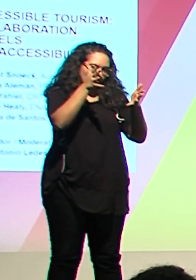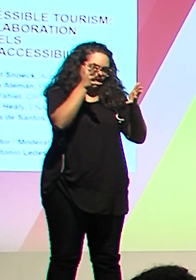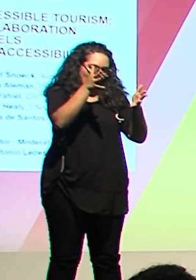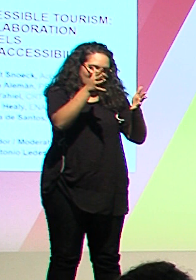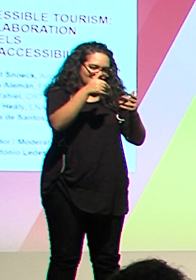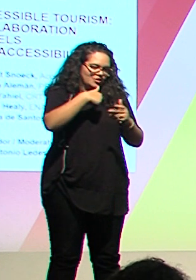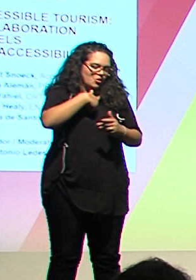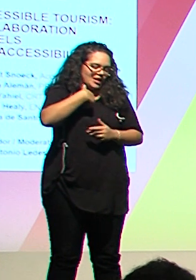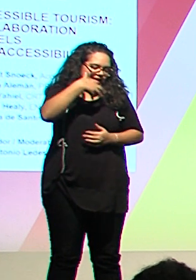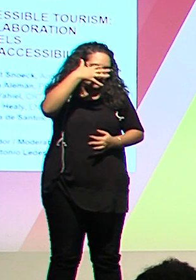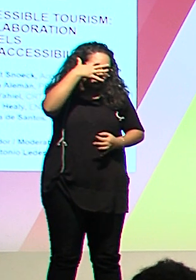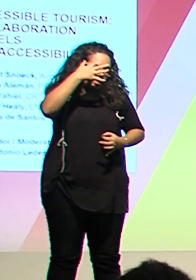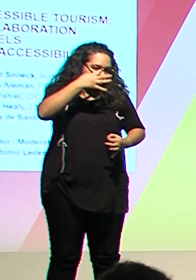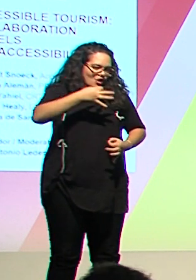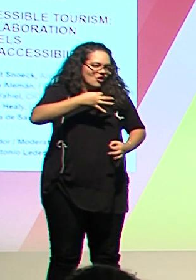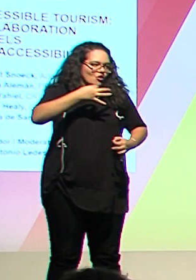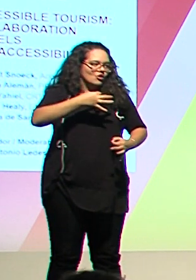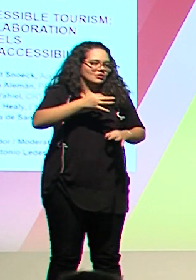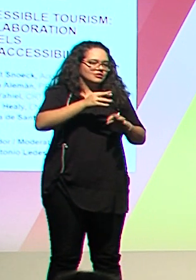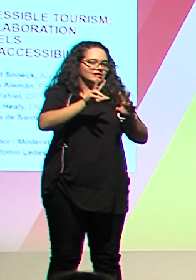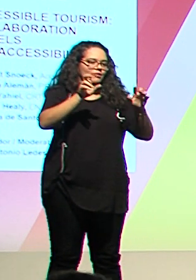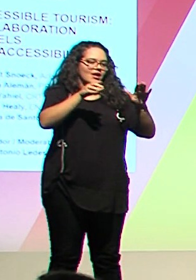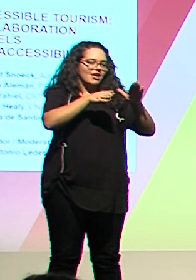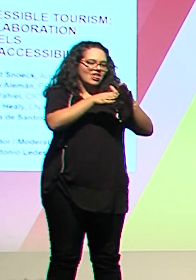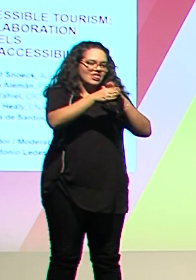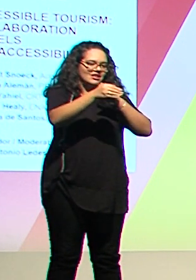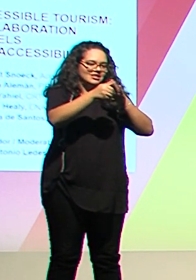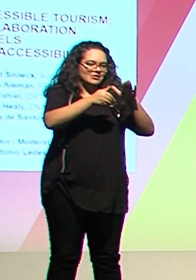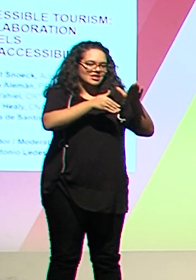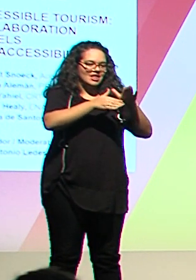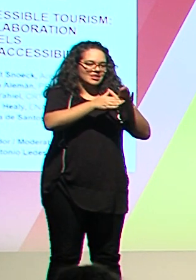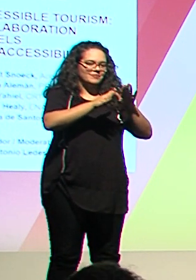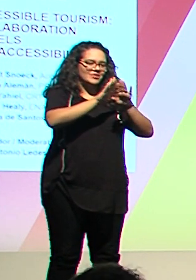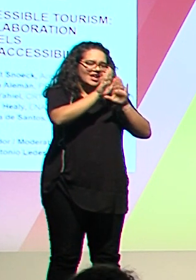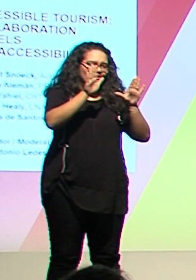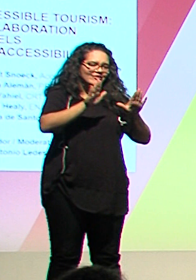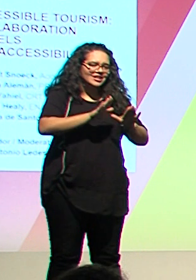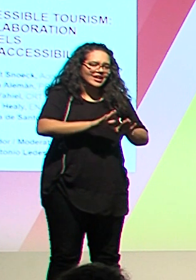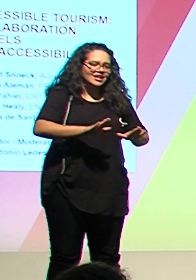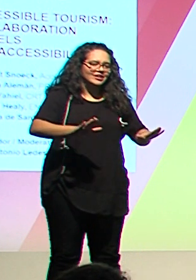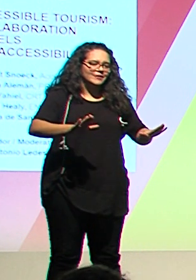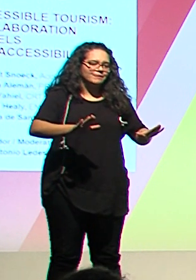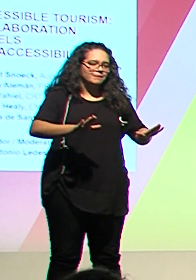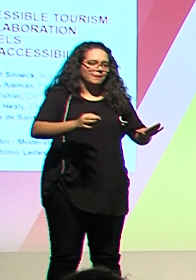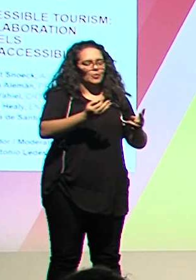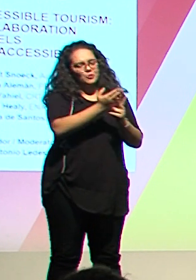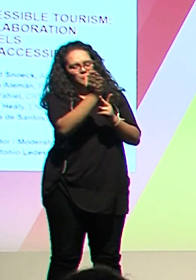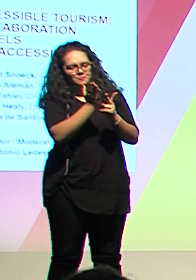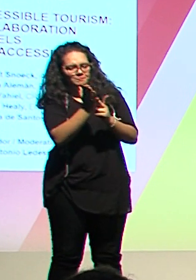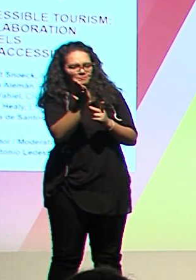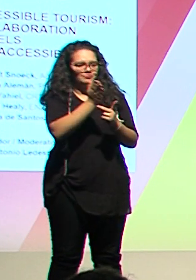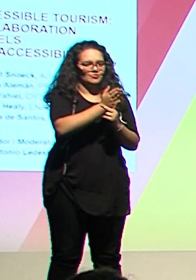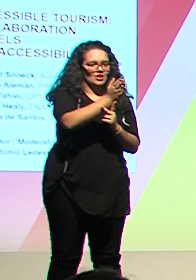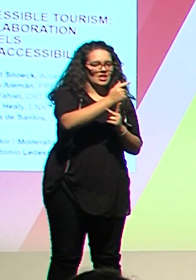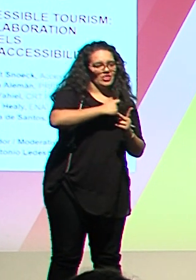que la accesibilidad al final se trata de dos vertientes. Obra